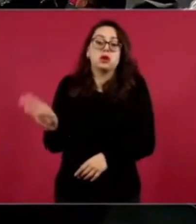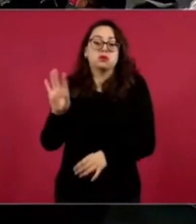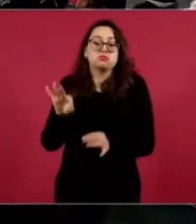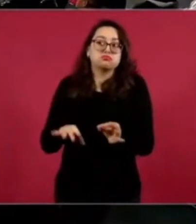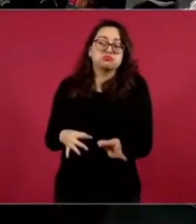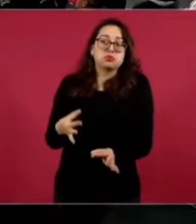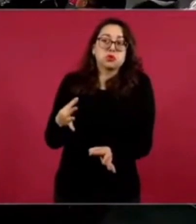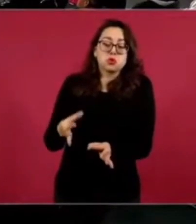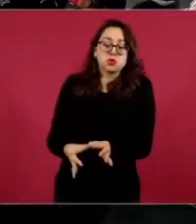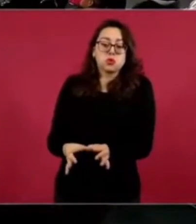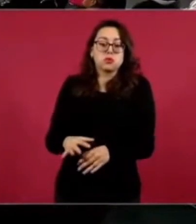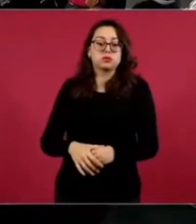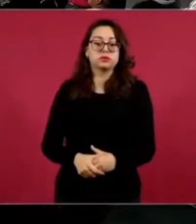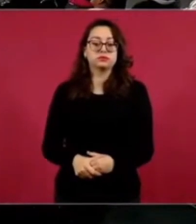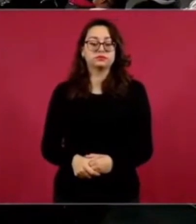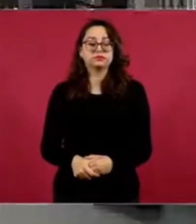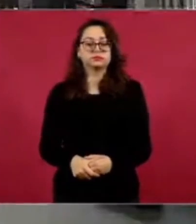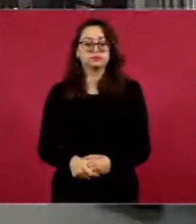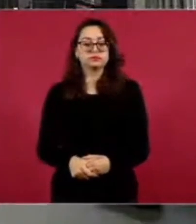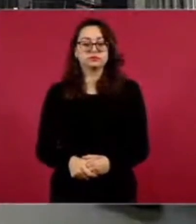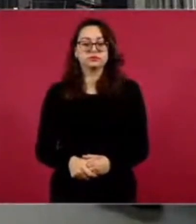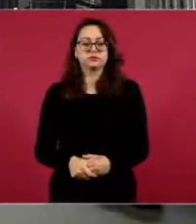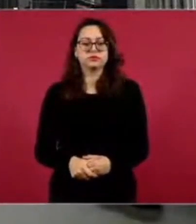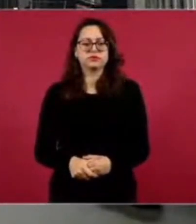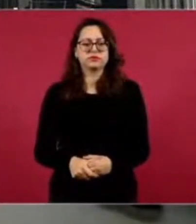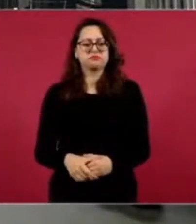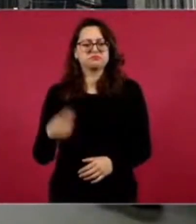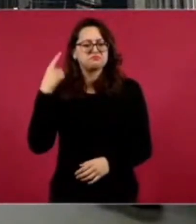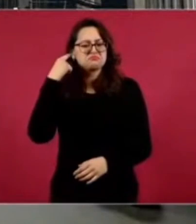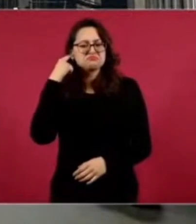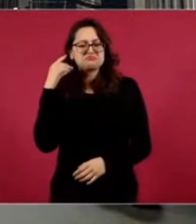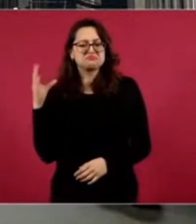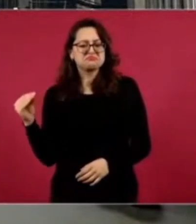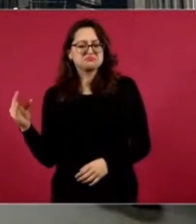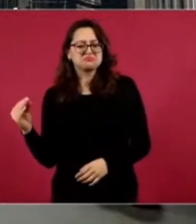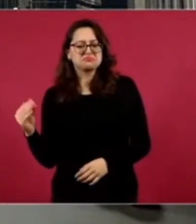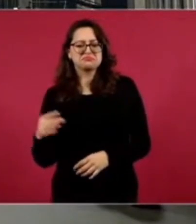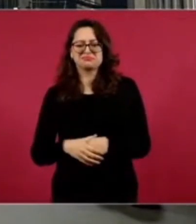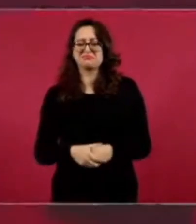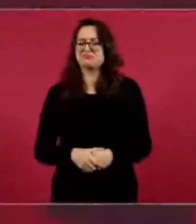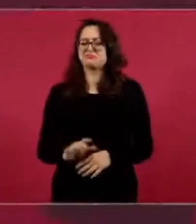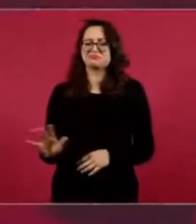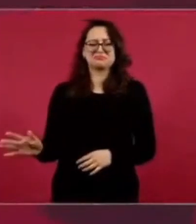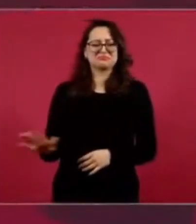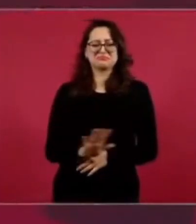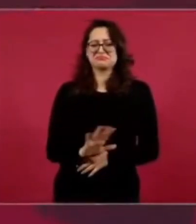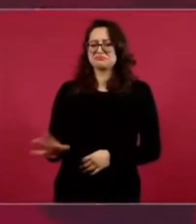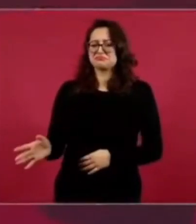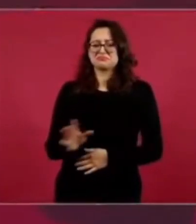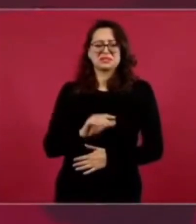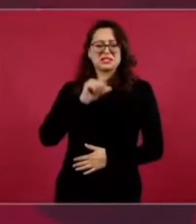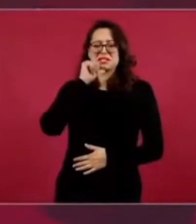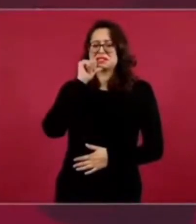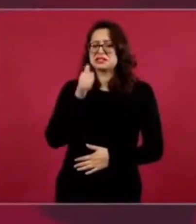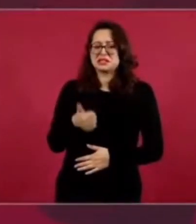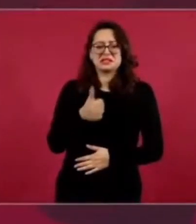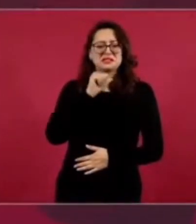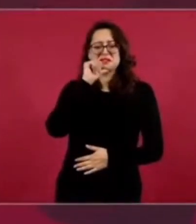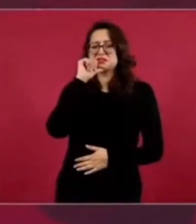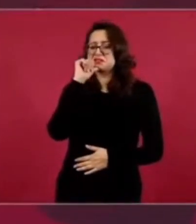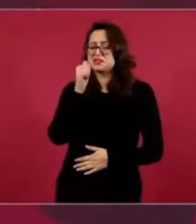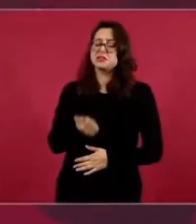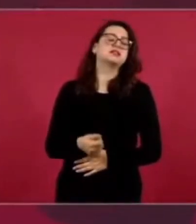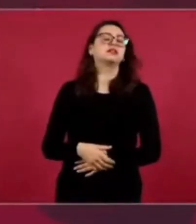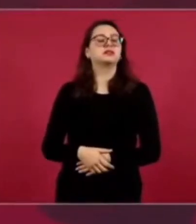¿No afecta la equidad de la conquista? No, no. ¿No debe despertar su No, lugar? Para nada, para nada. Es que